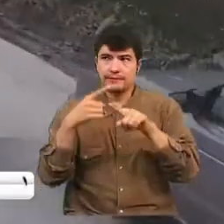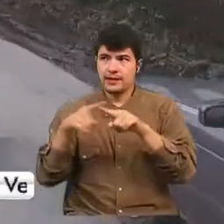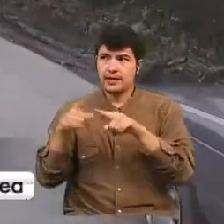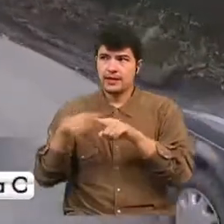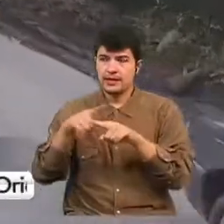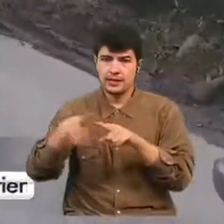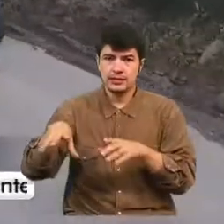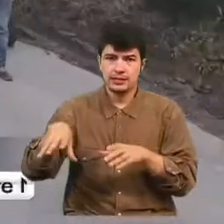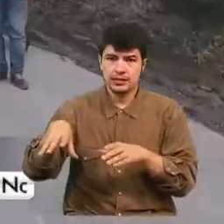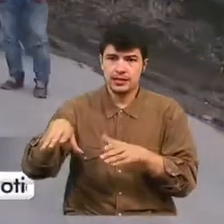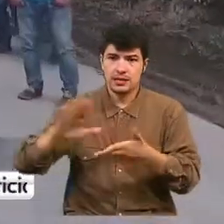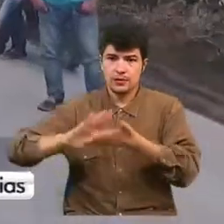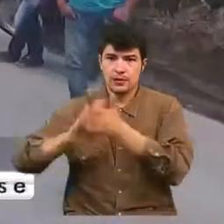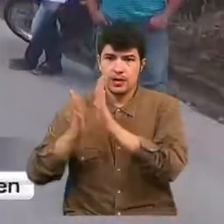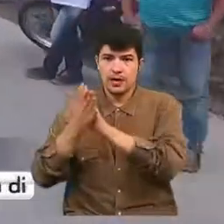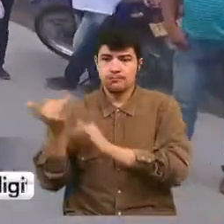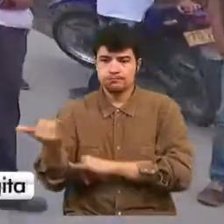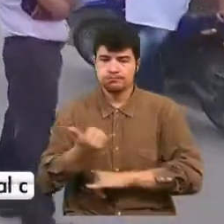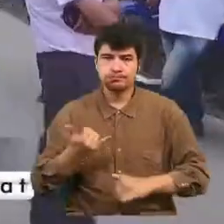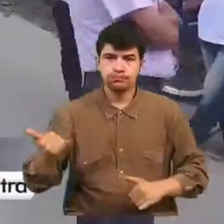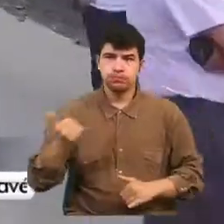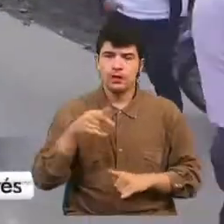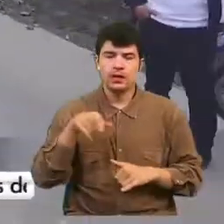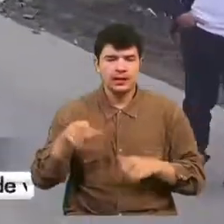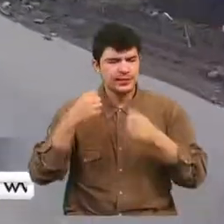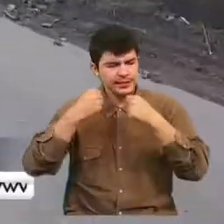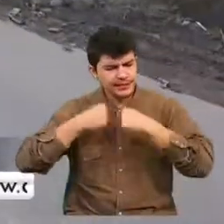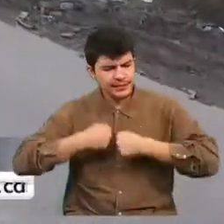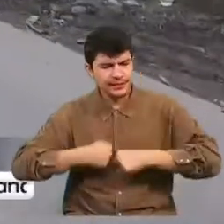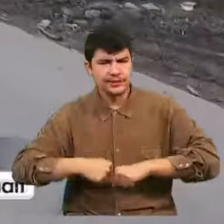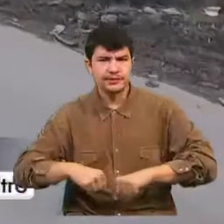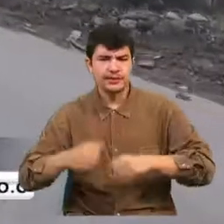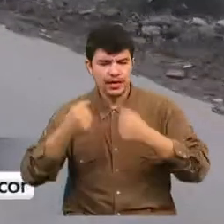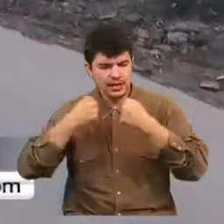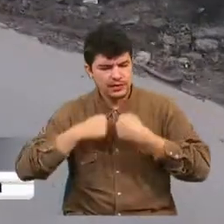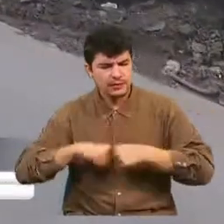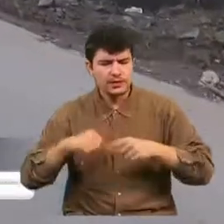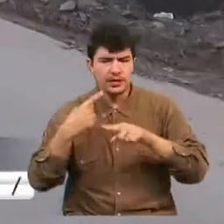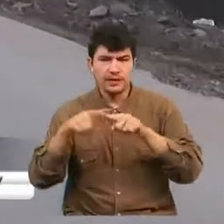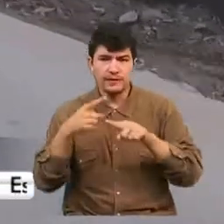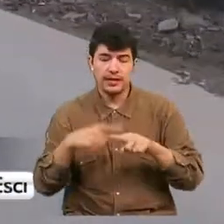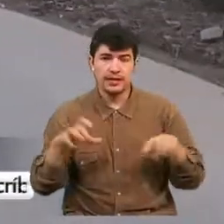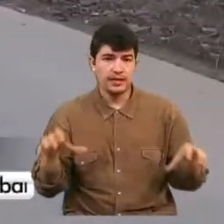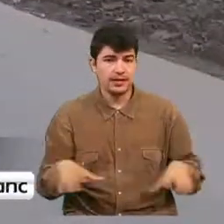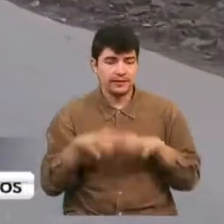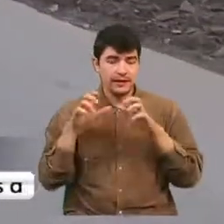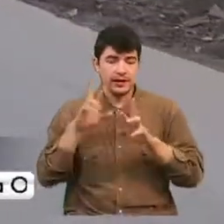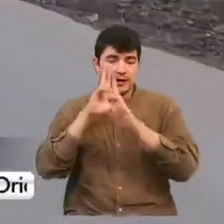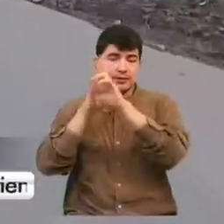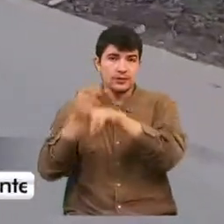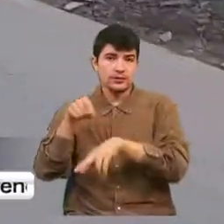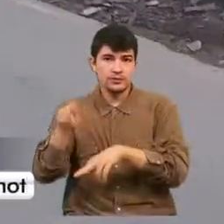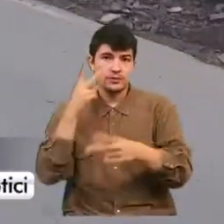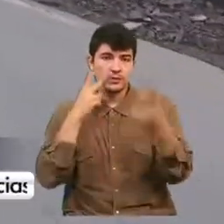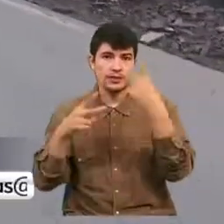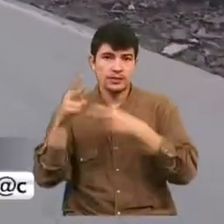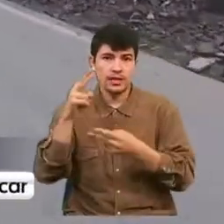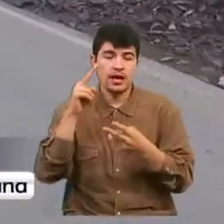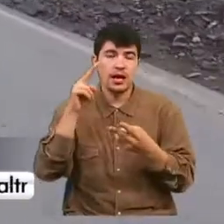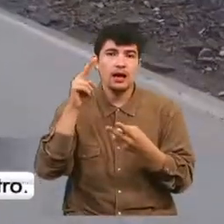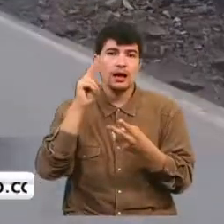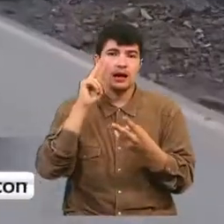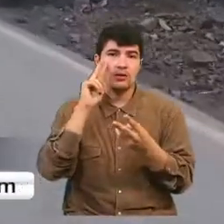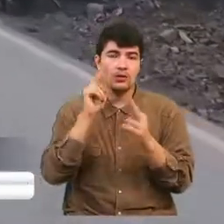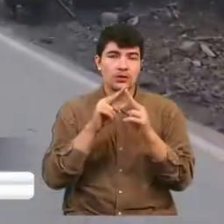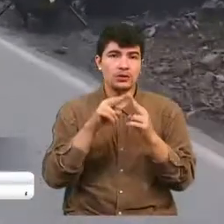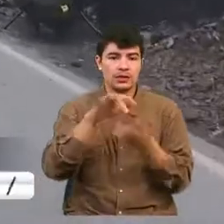los habitantes de esta provincia de Vélez se esforzaron por hacer varias actividades en conmemoración a esta visita de Expedición Santander. Los